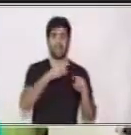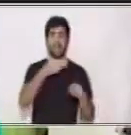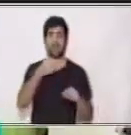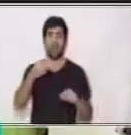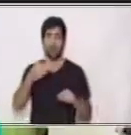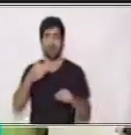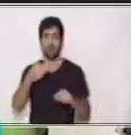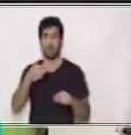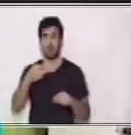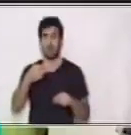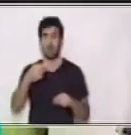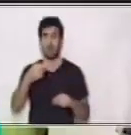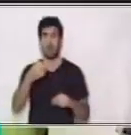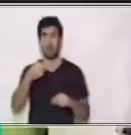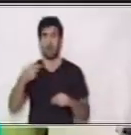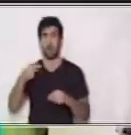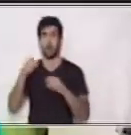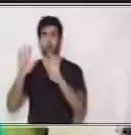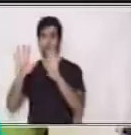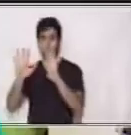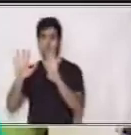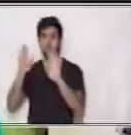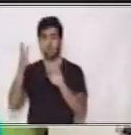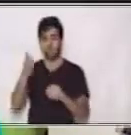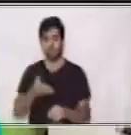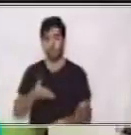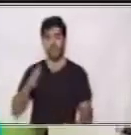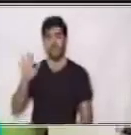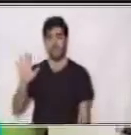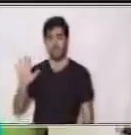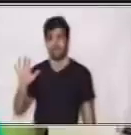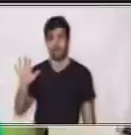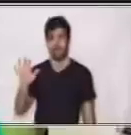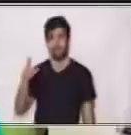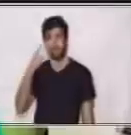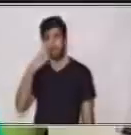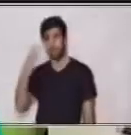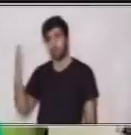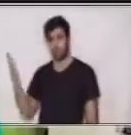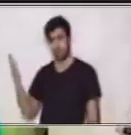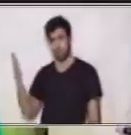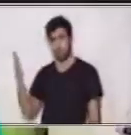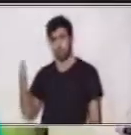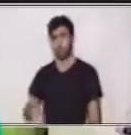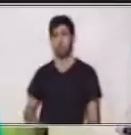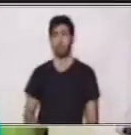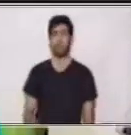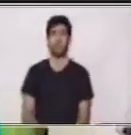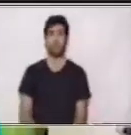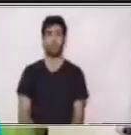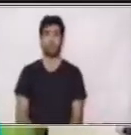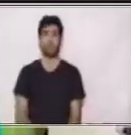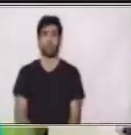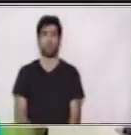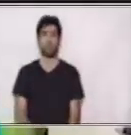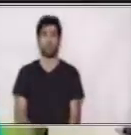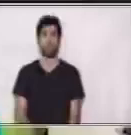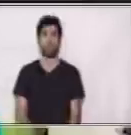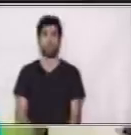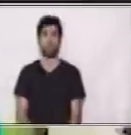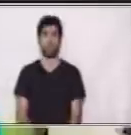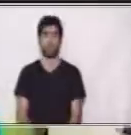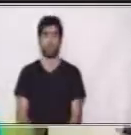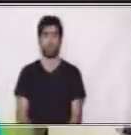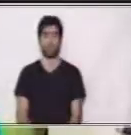9 quintos negativo. Ese que está multiplicando acá pasa a dividir. Entonces me queda 9 partido 5. Y esa es la